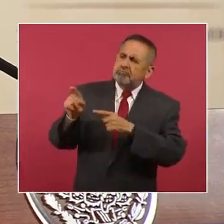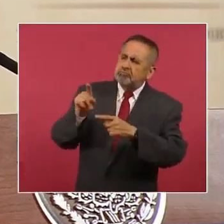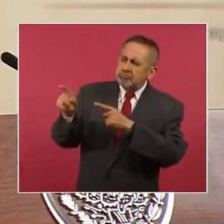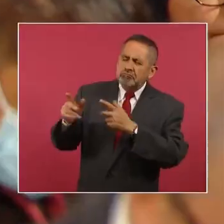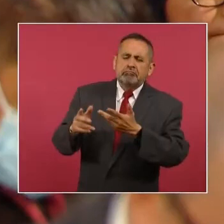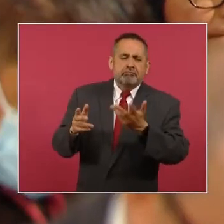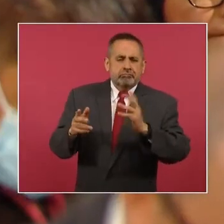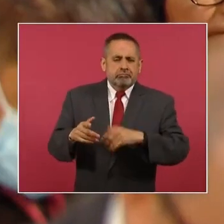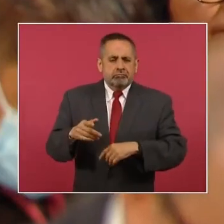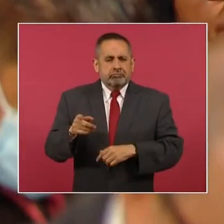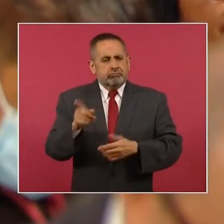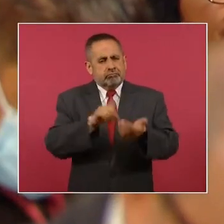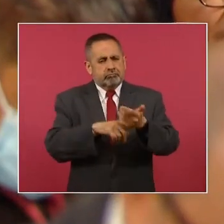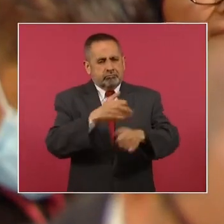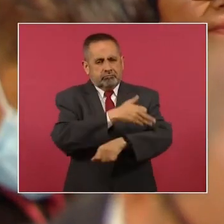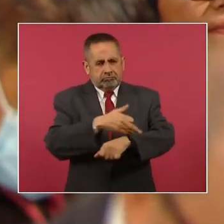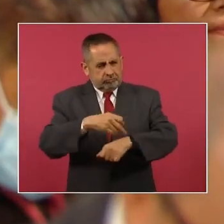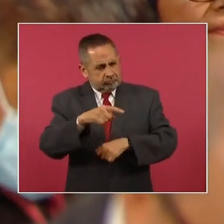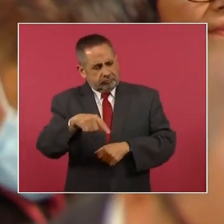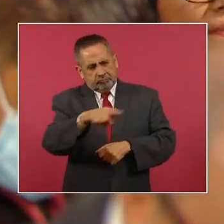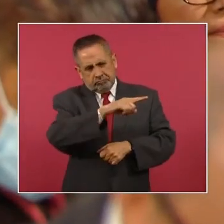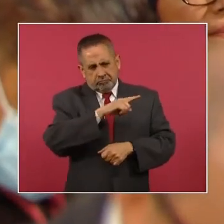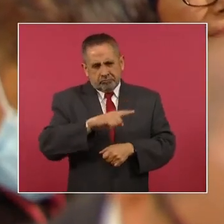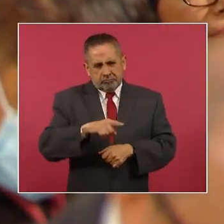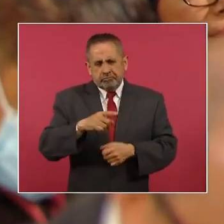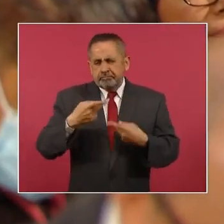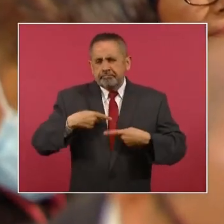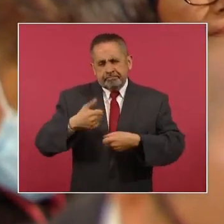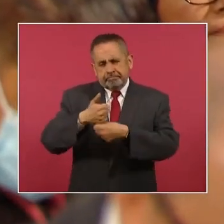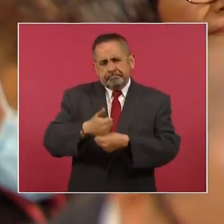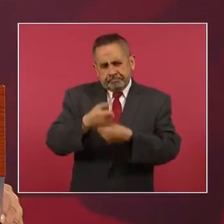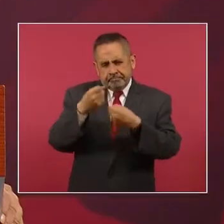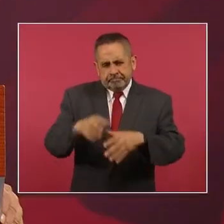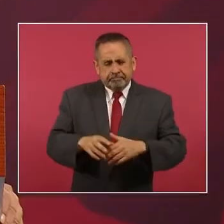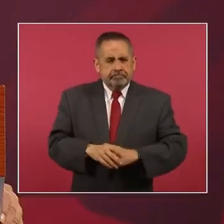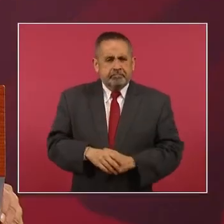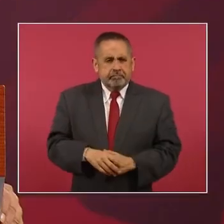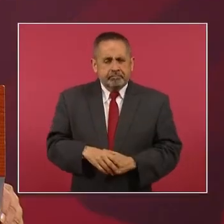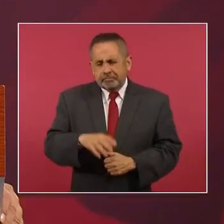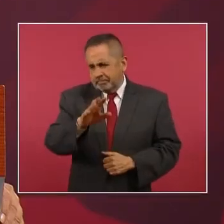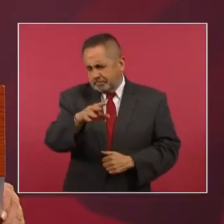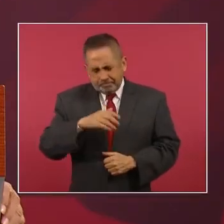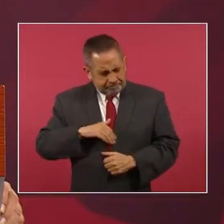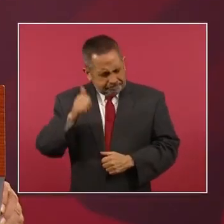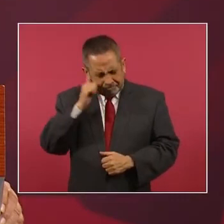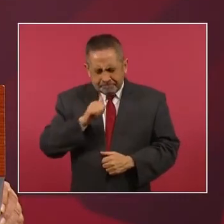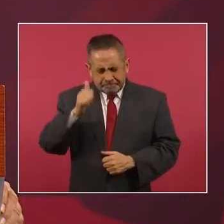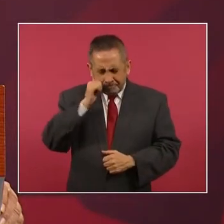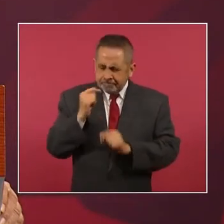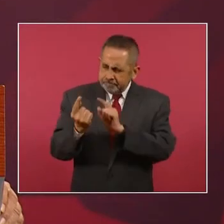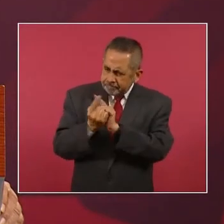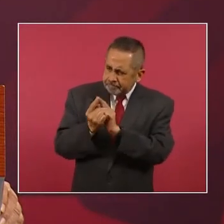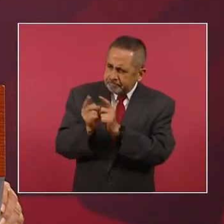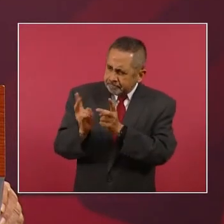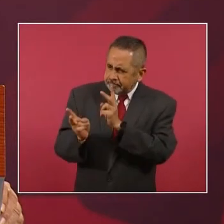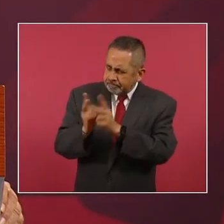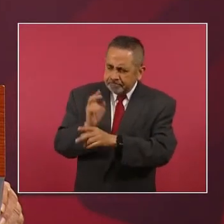los familiares, ¿no?, de víctimas? Todo el tiempo los estoy escuchando.